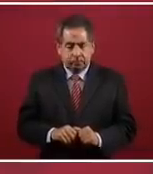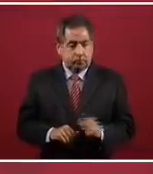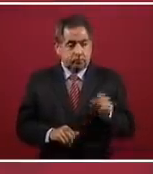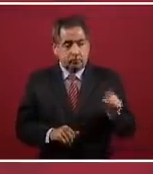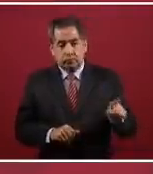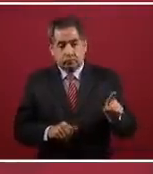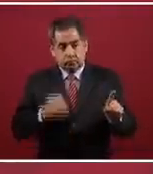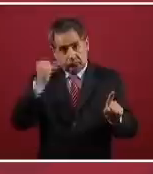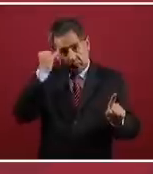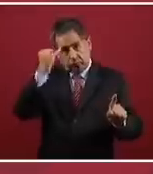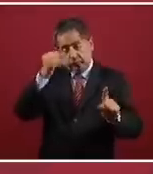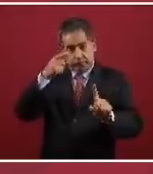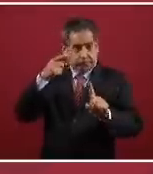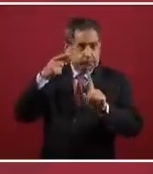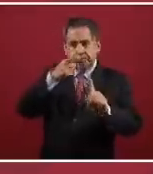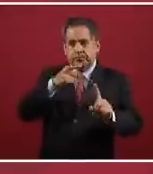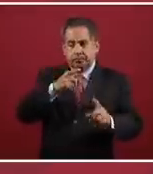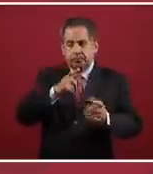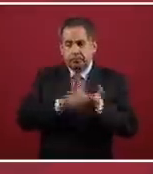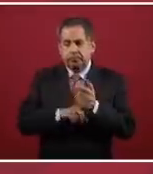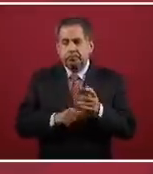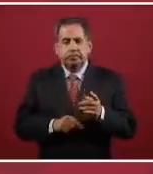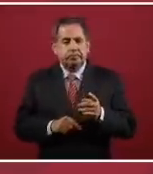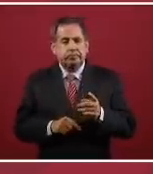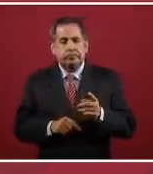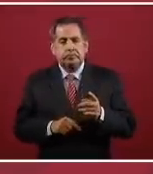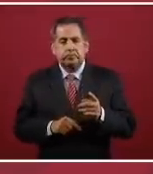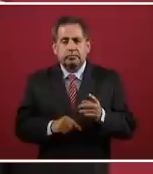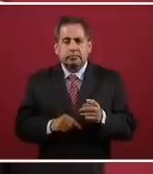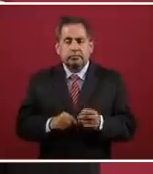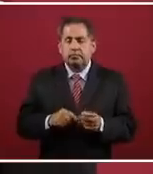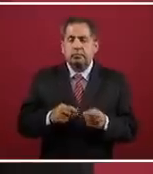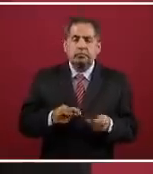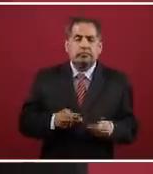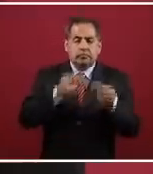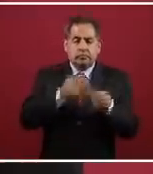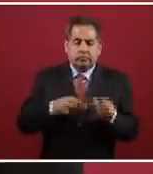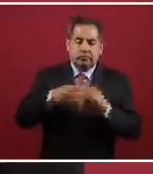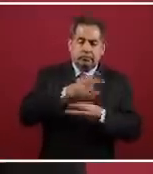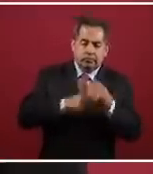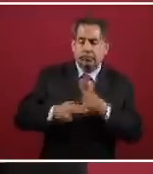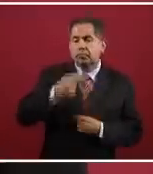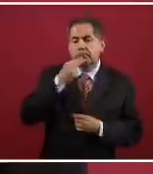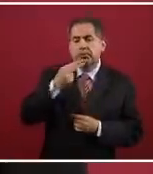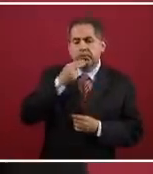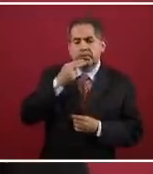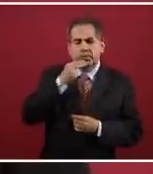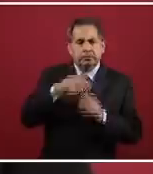propósito fundamental la obtención de utilidades.